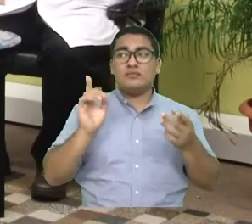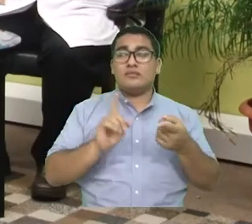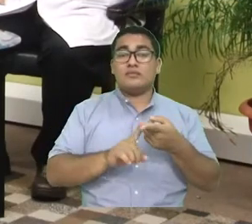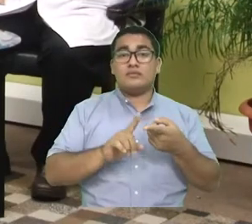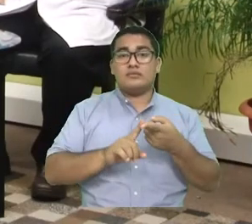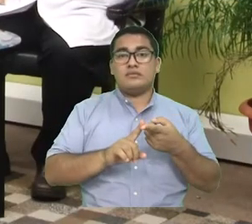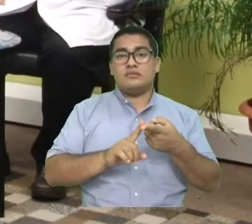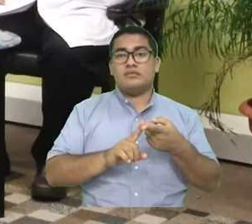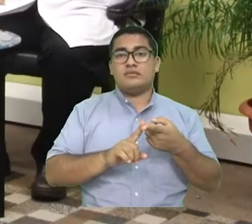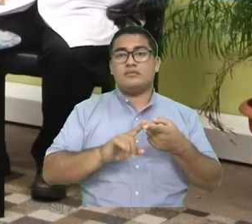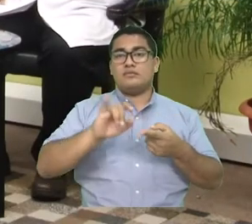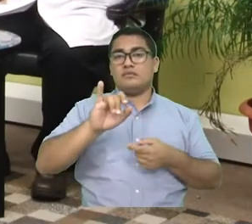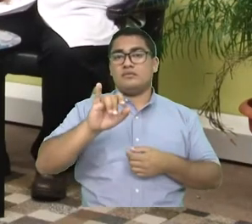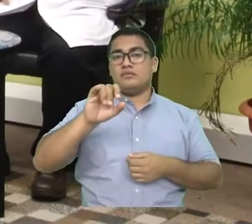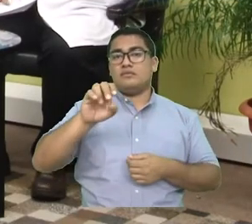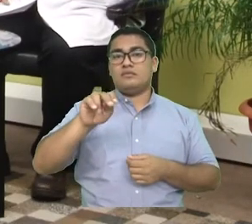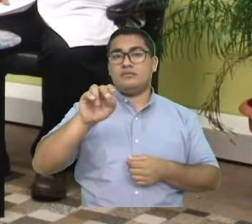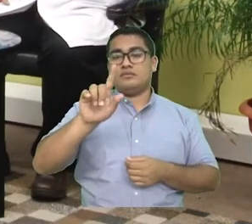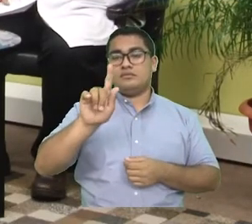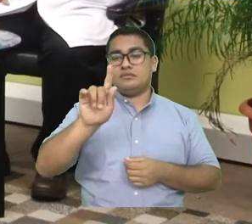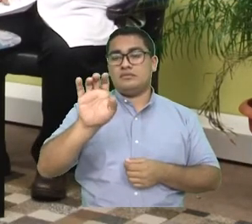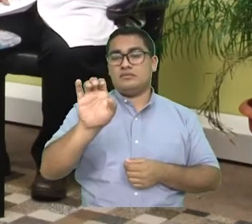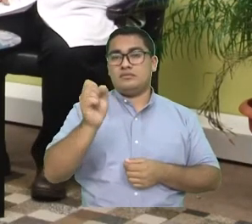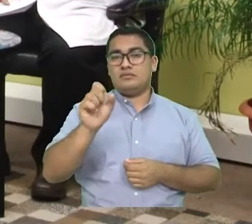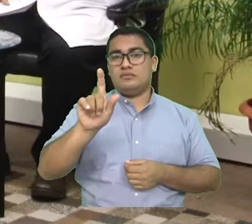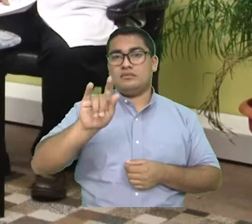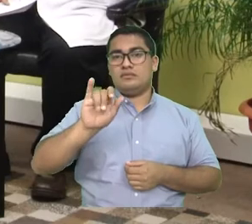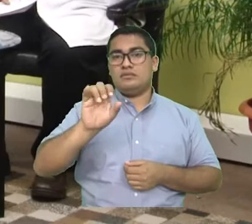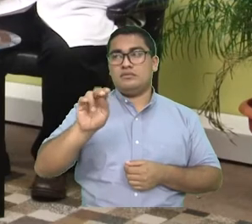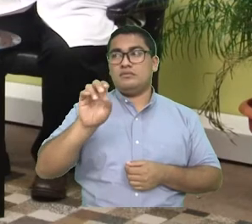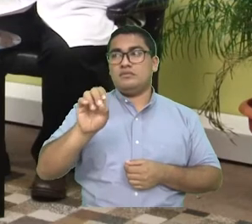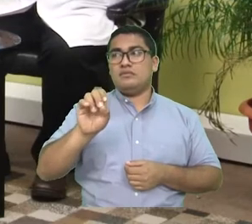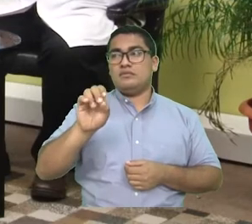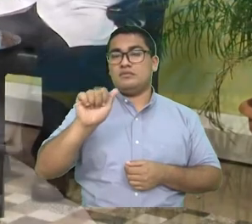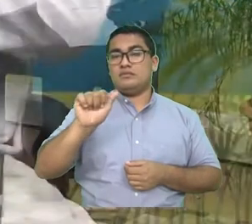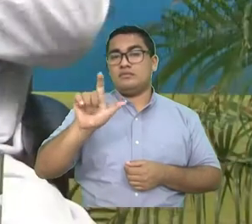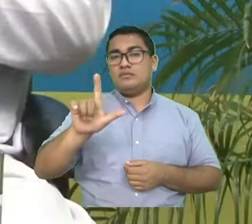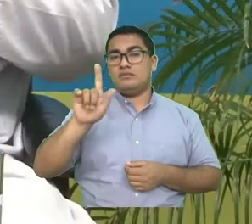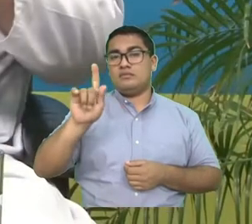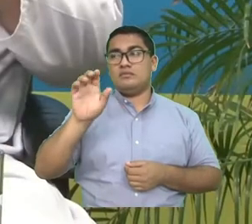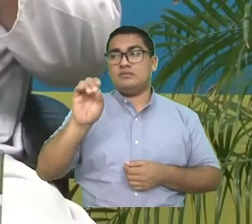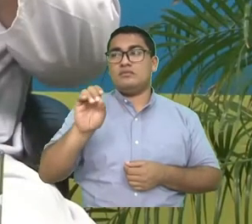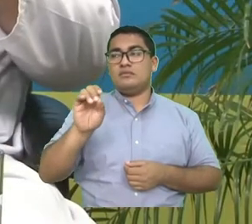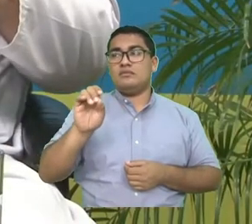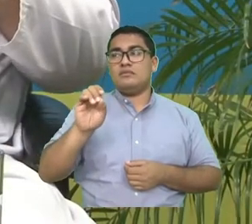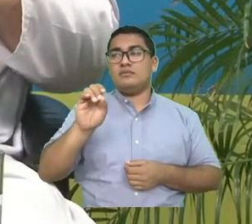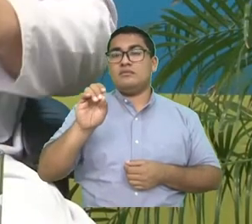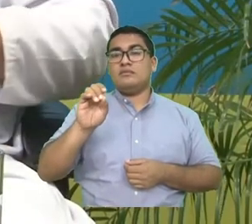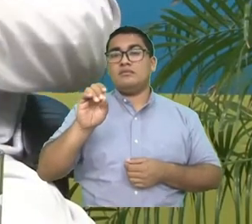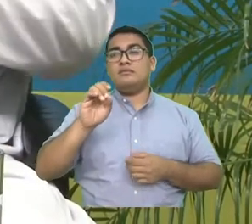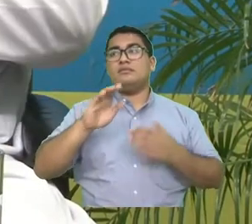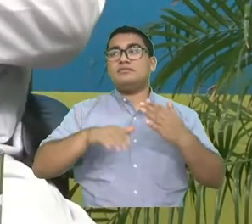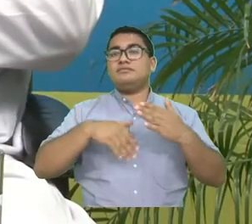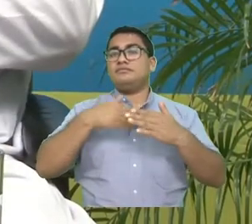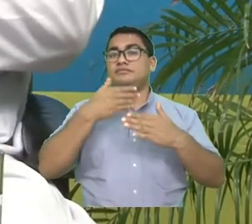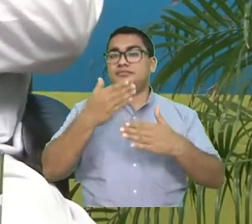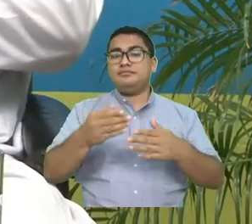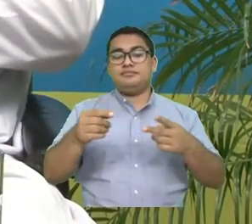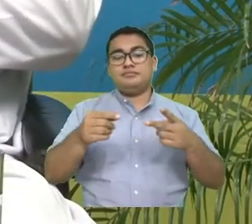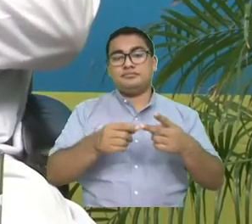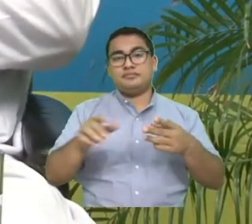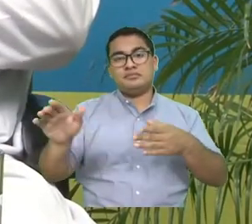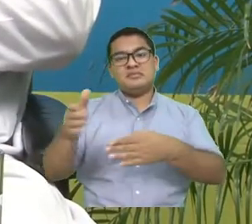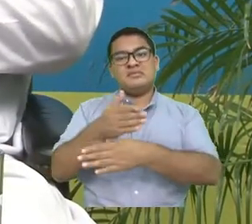el intestino alto, que es donde abarca lo que es la parte del estómago y el duodeno. Por la parte de abajo, pues, serían otras estructuras,